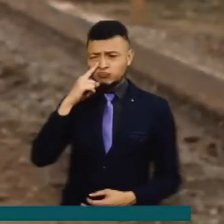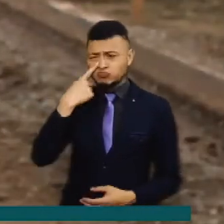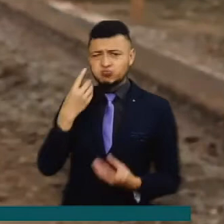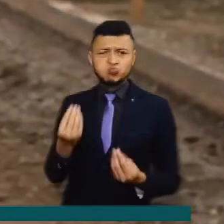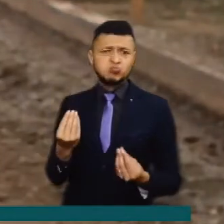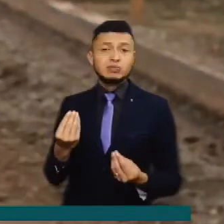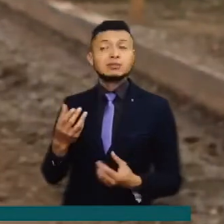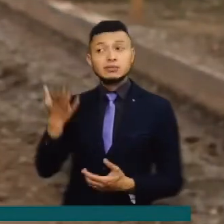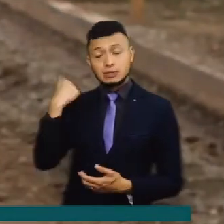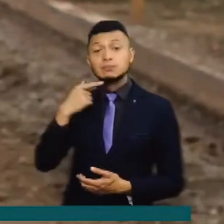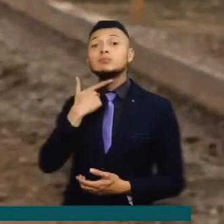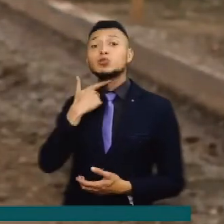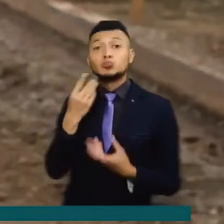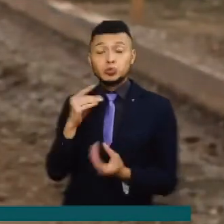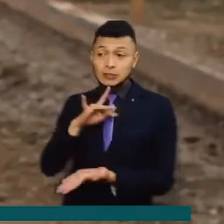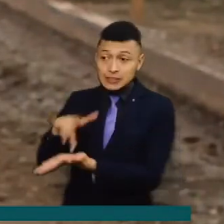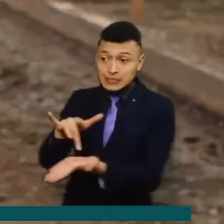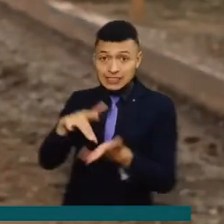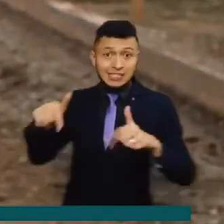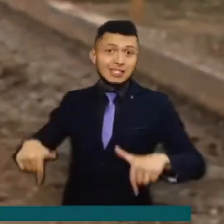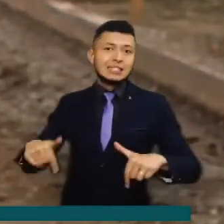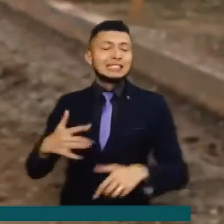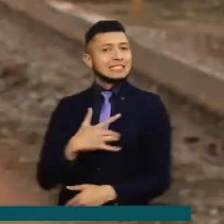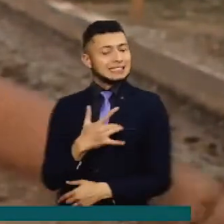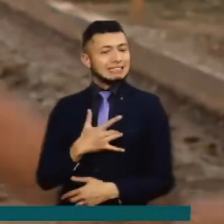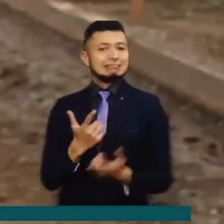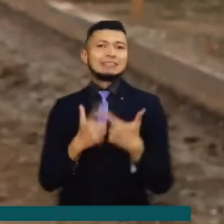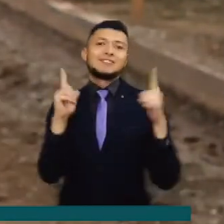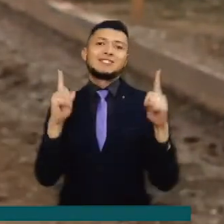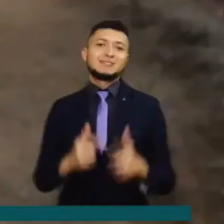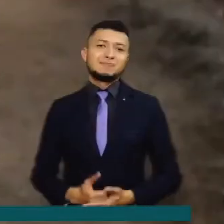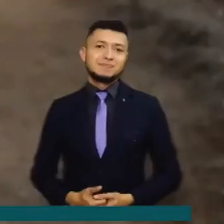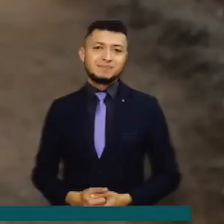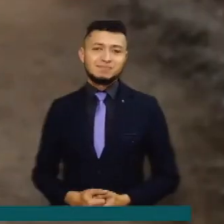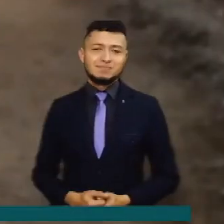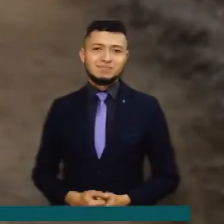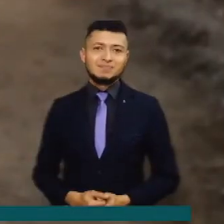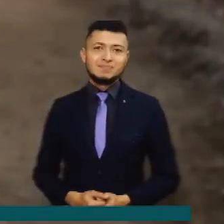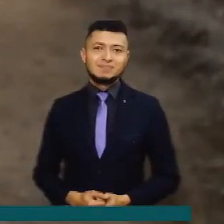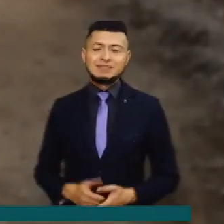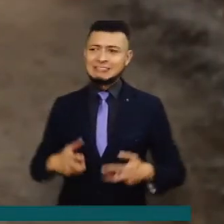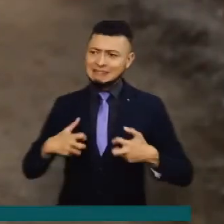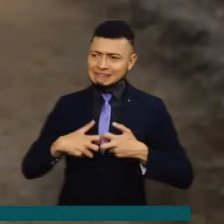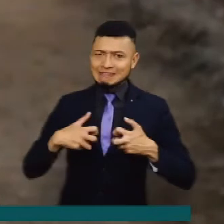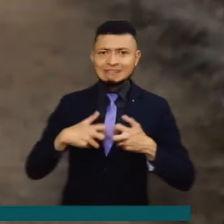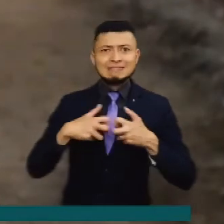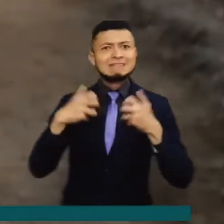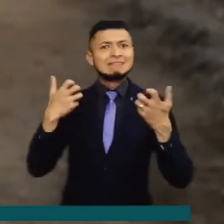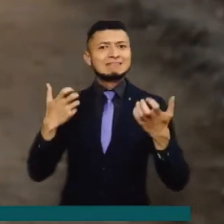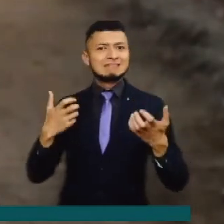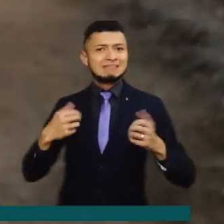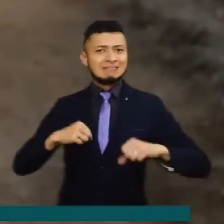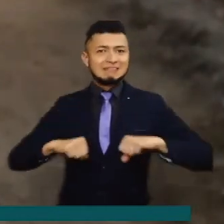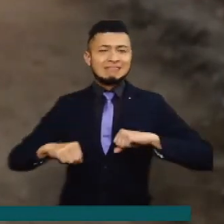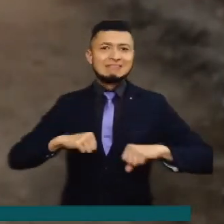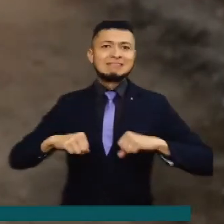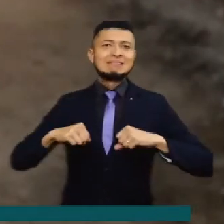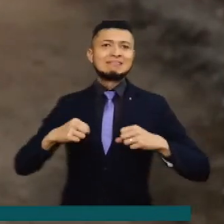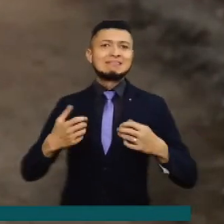mucho. Entonces me gustaba mucho venir acá y sentirme libre. Energía,